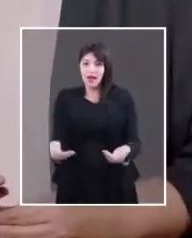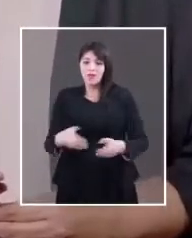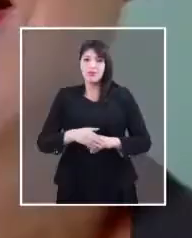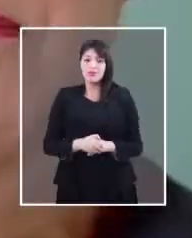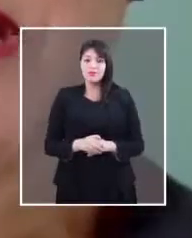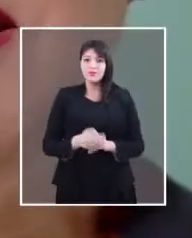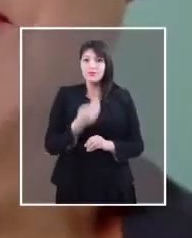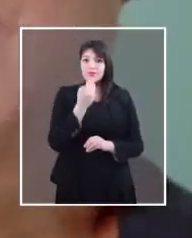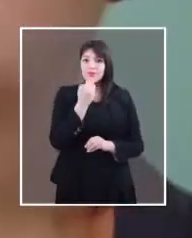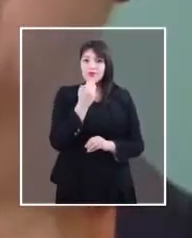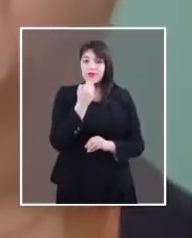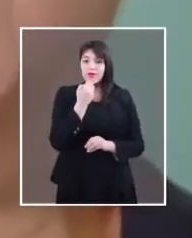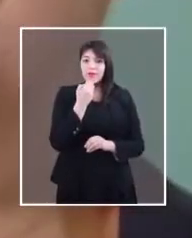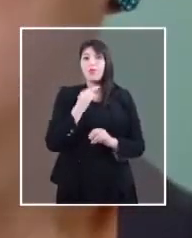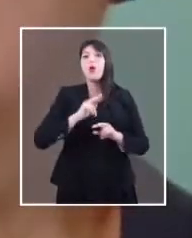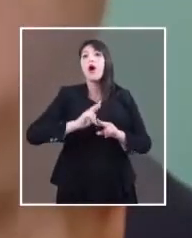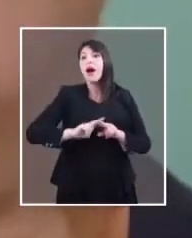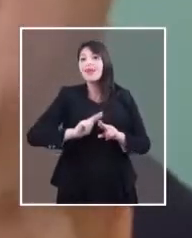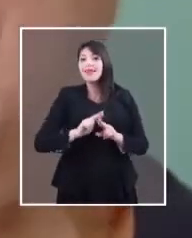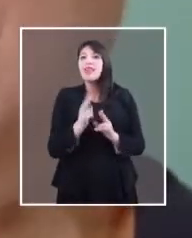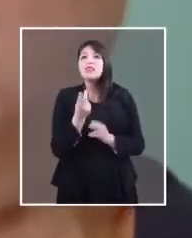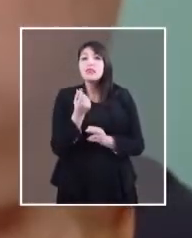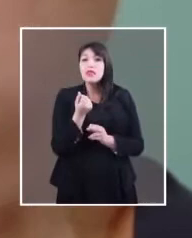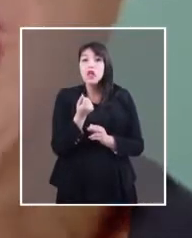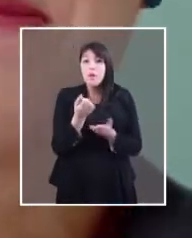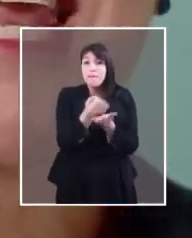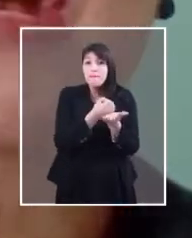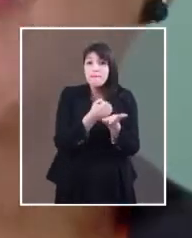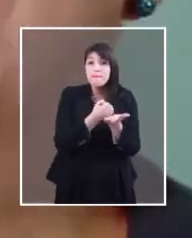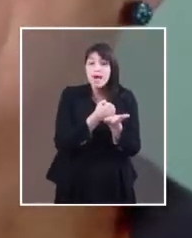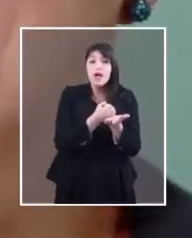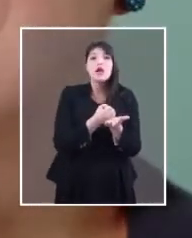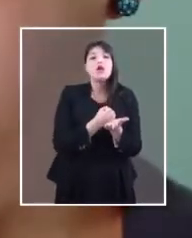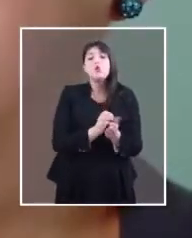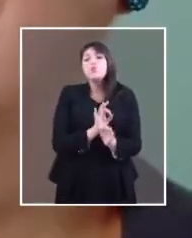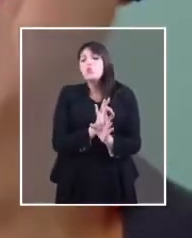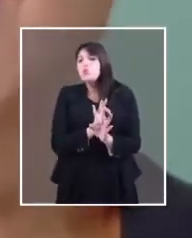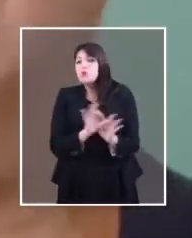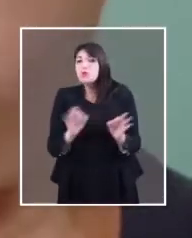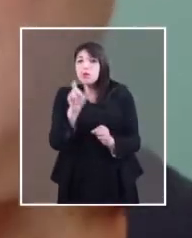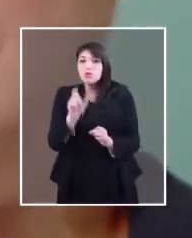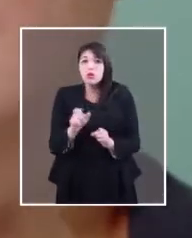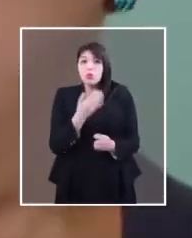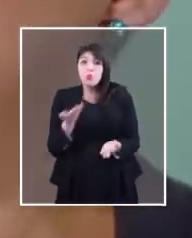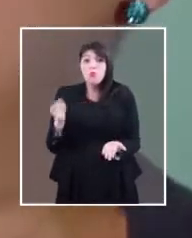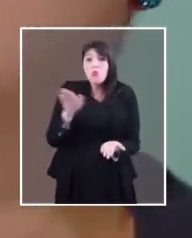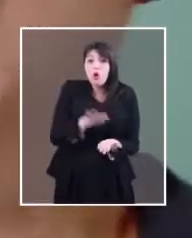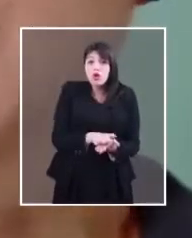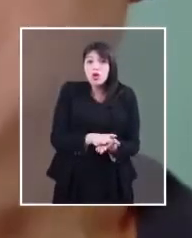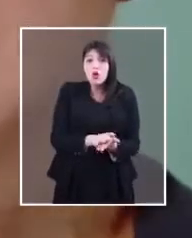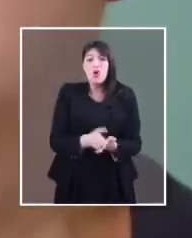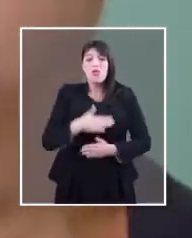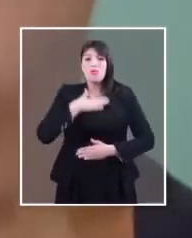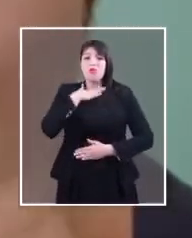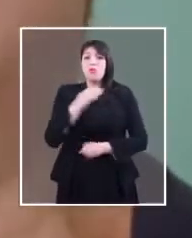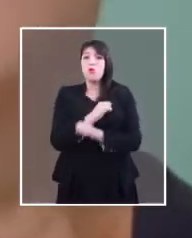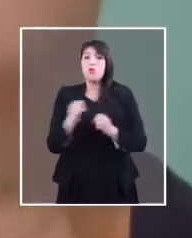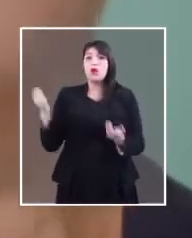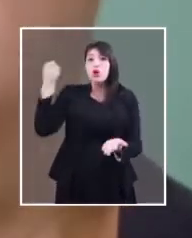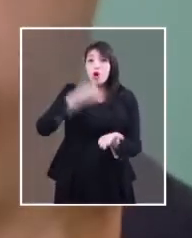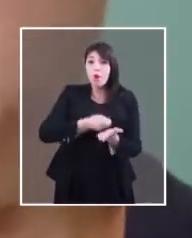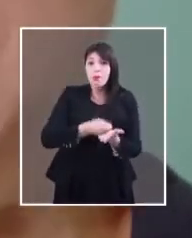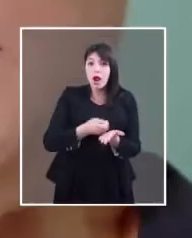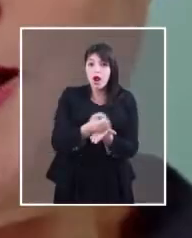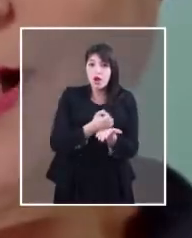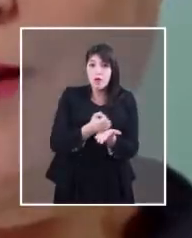disponibles. También vamos a fijar precios a los medicamentos para que nunca más alguien tenga que endeudarse o incluso morir por no